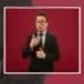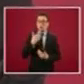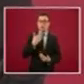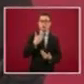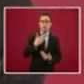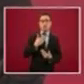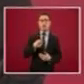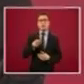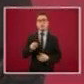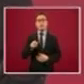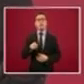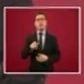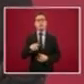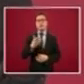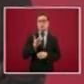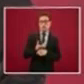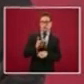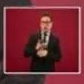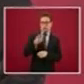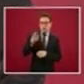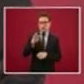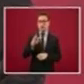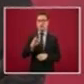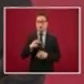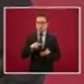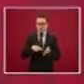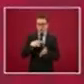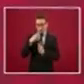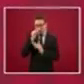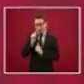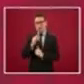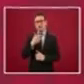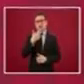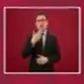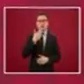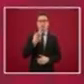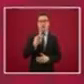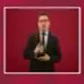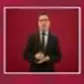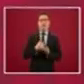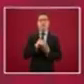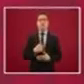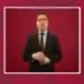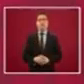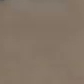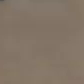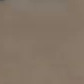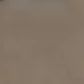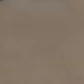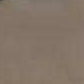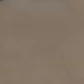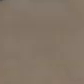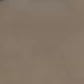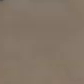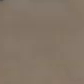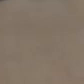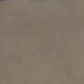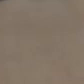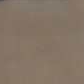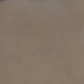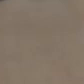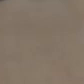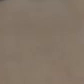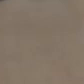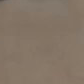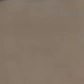mayor riesgo de que se frene una vez más nuestra economía. Sí, o deuda o reserva o todavía un